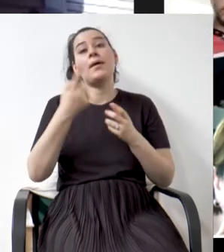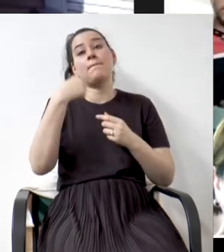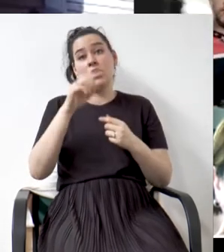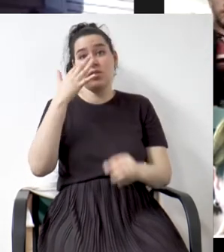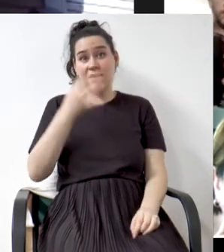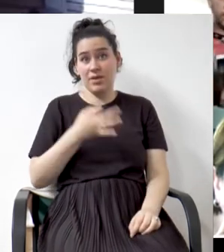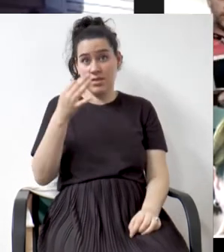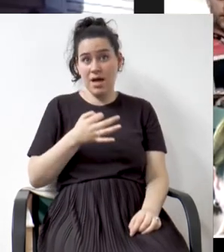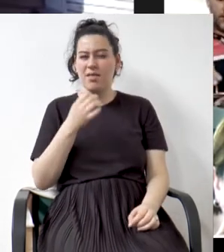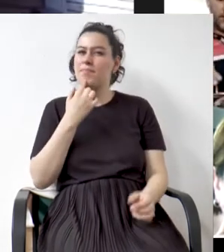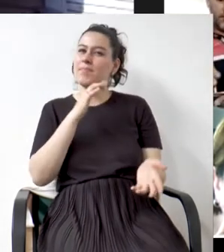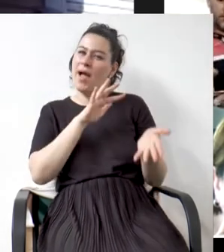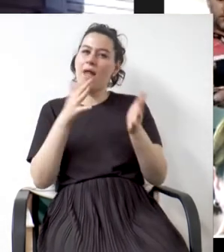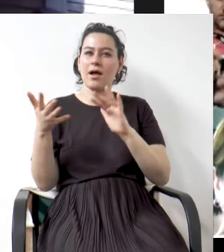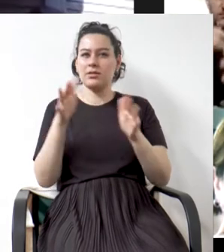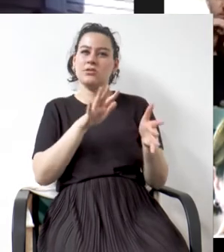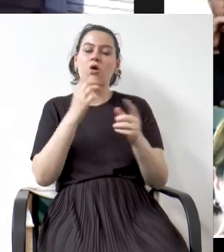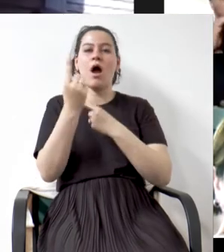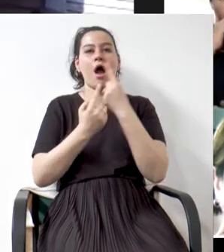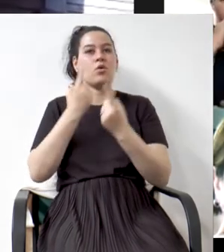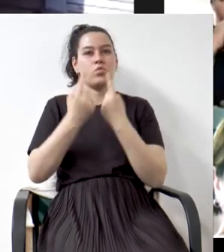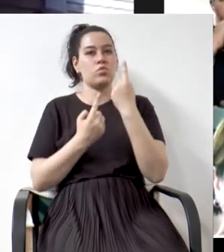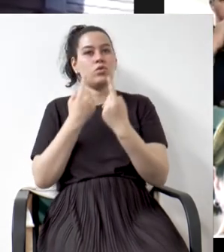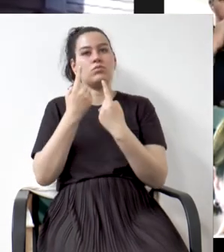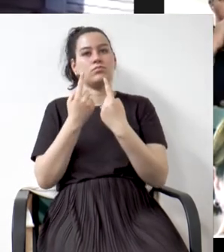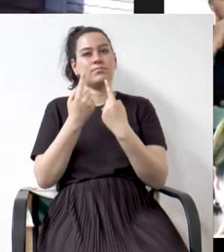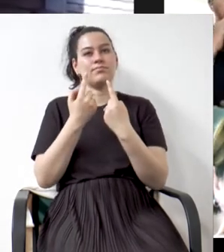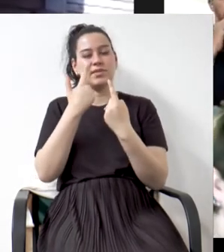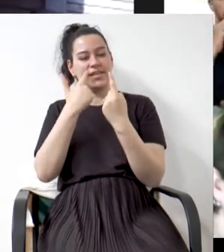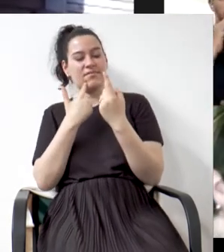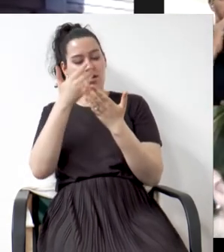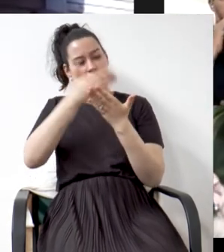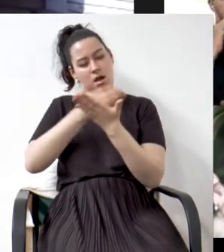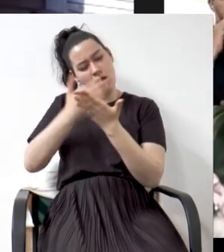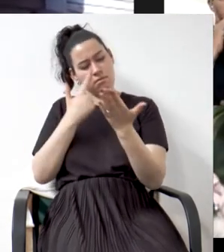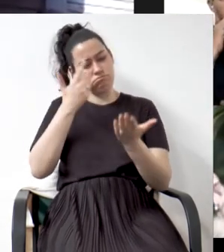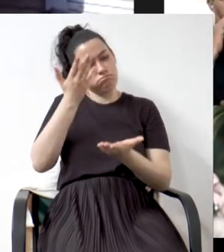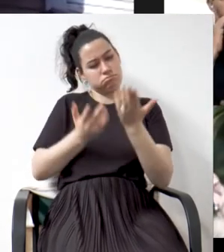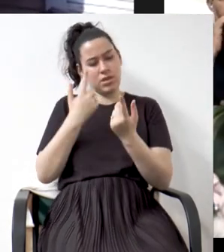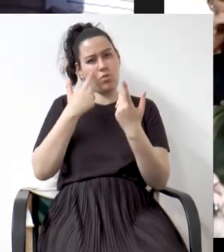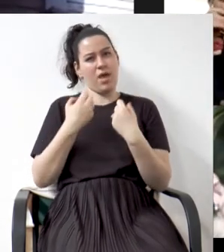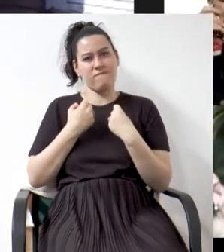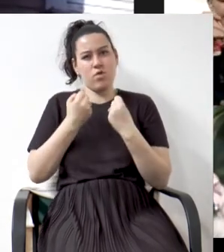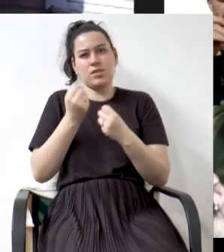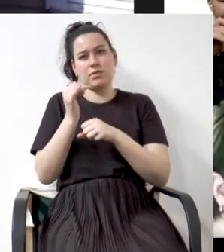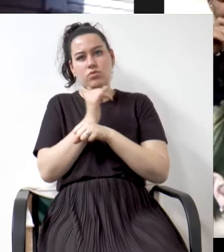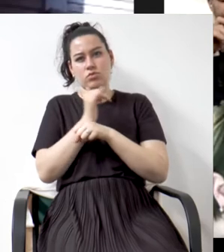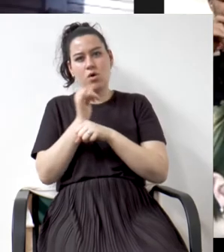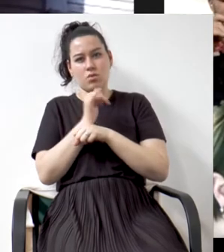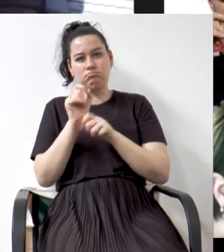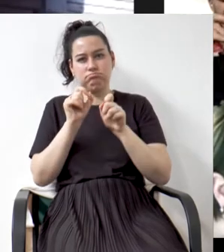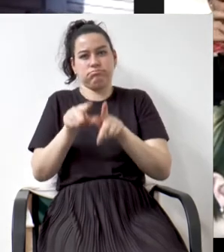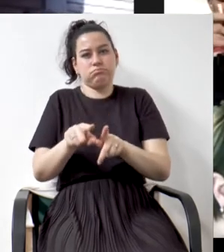Pero en realidad encontré algunas similitudes, algunos números que hablan de una solidez institucional y una